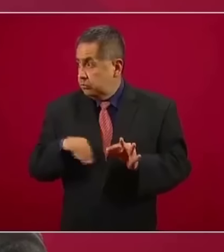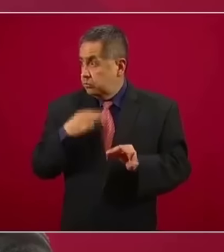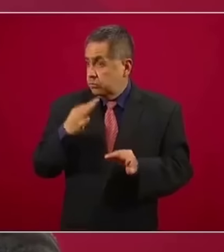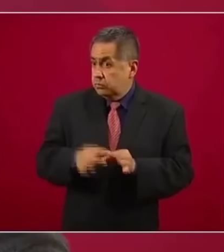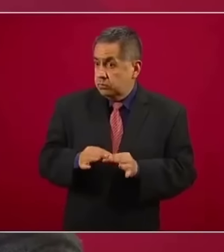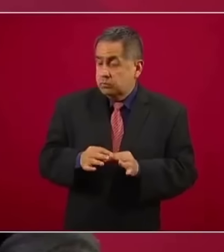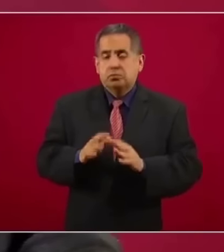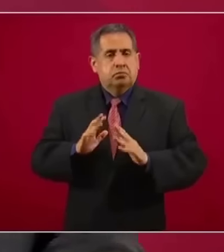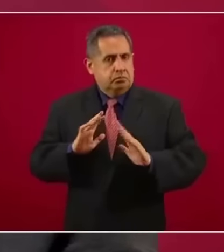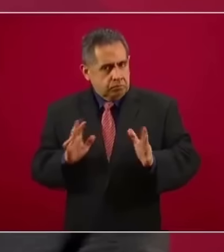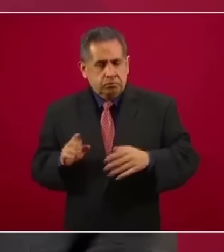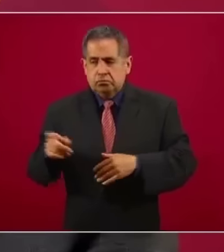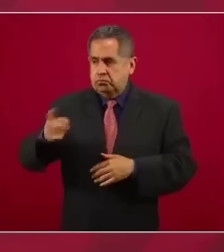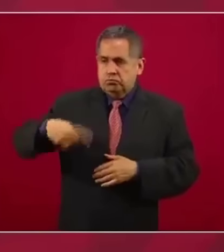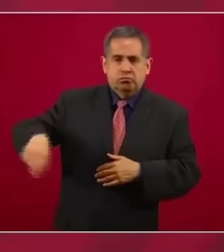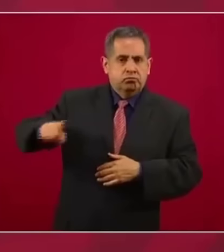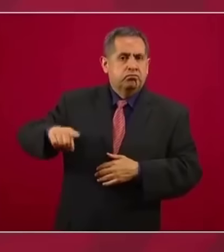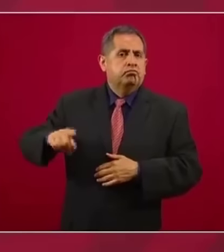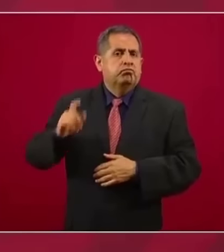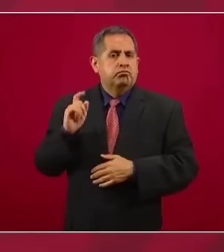ya lo